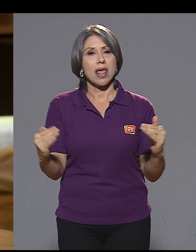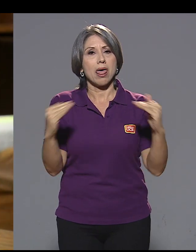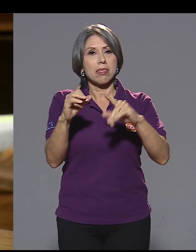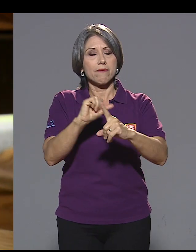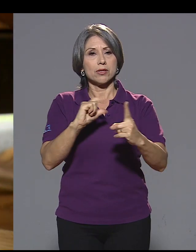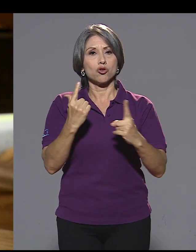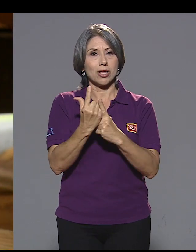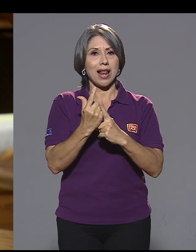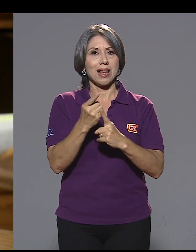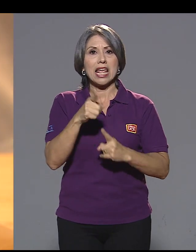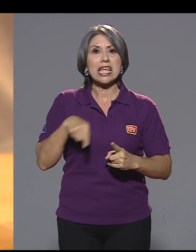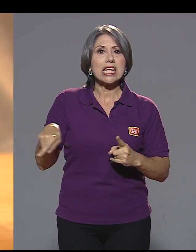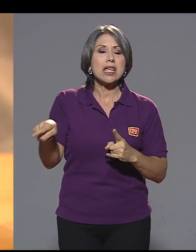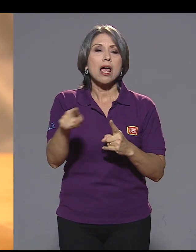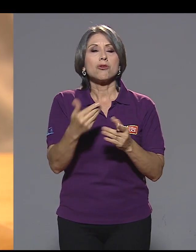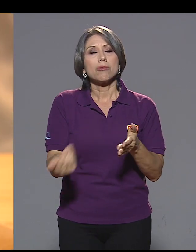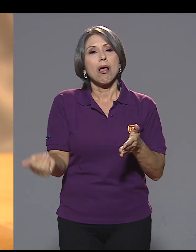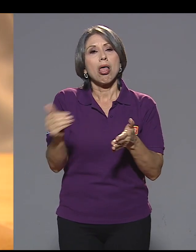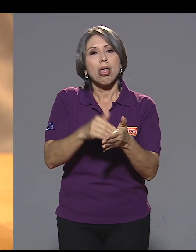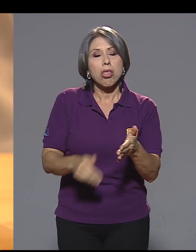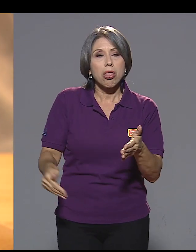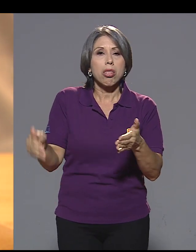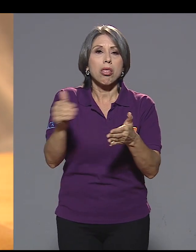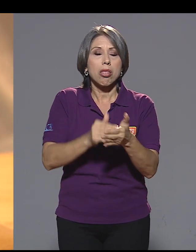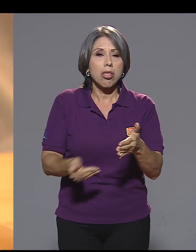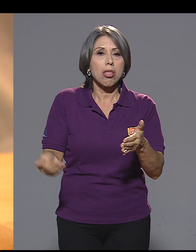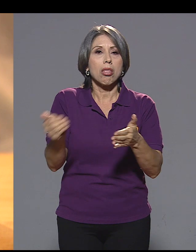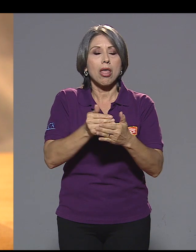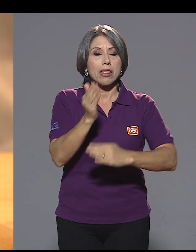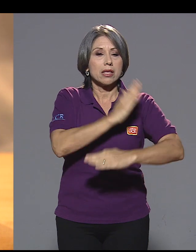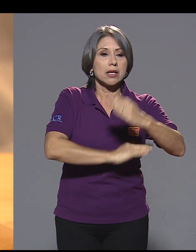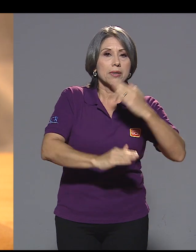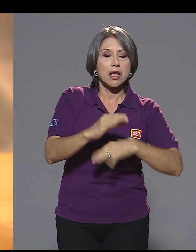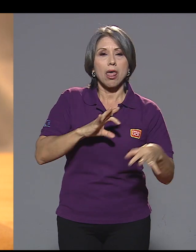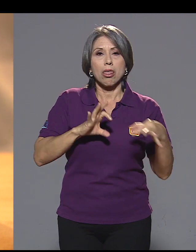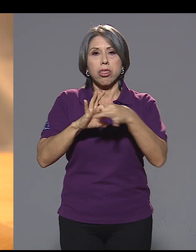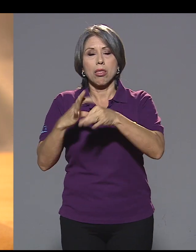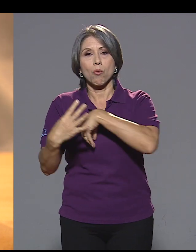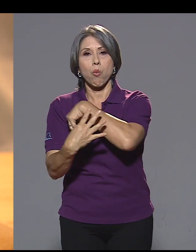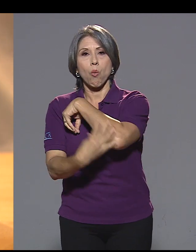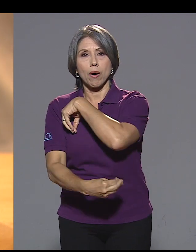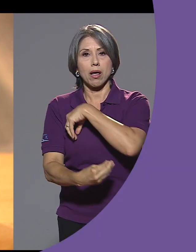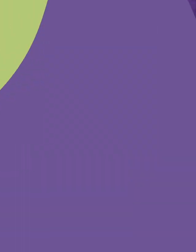les mantiene en un perverso círculo entre la discapacidad y la pobreza.